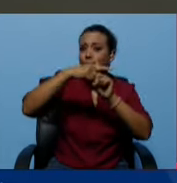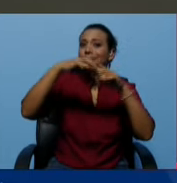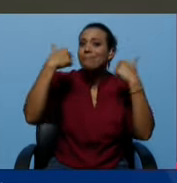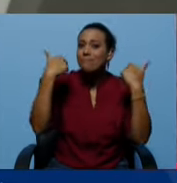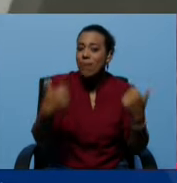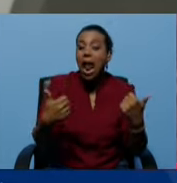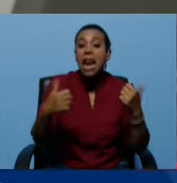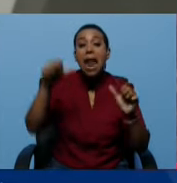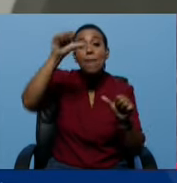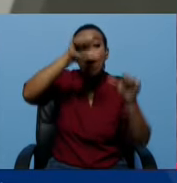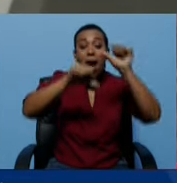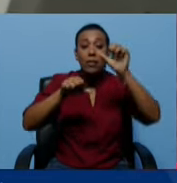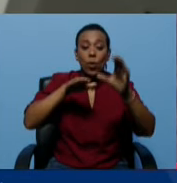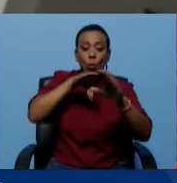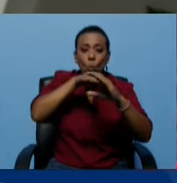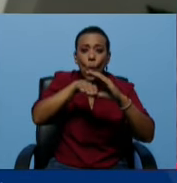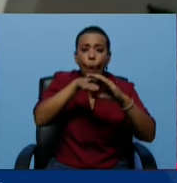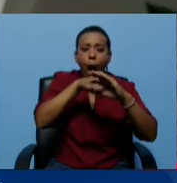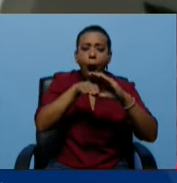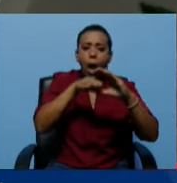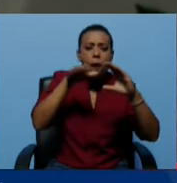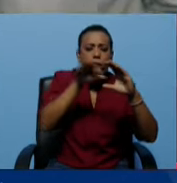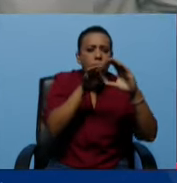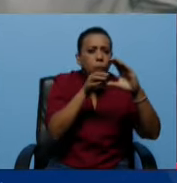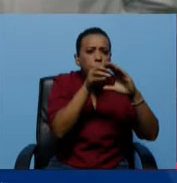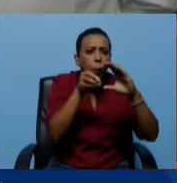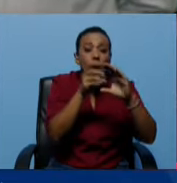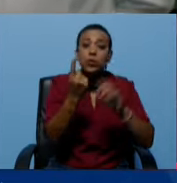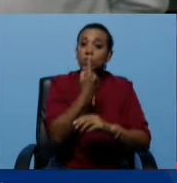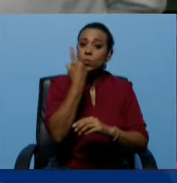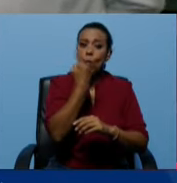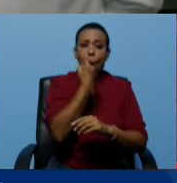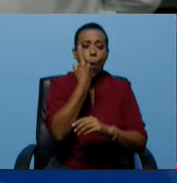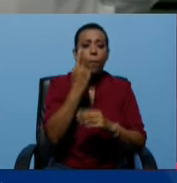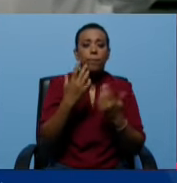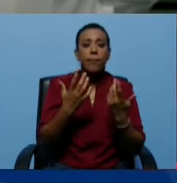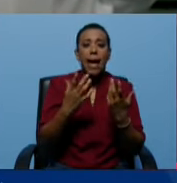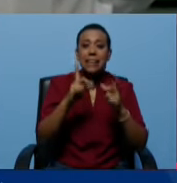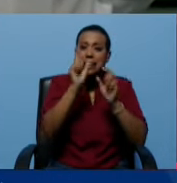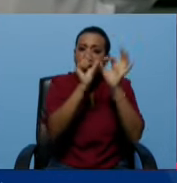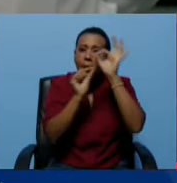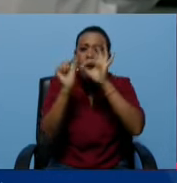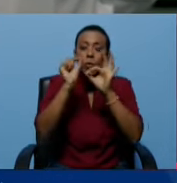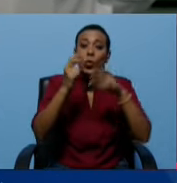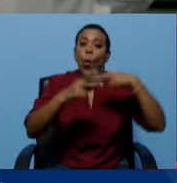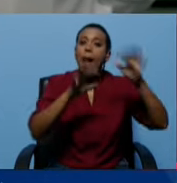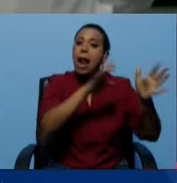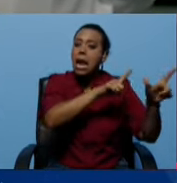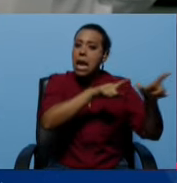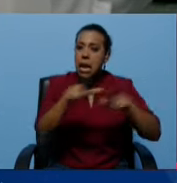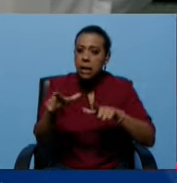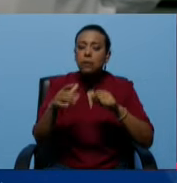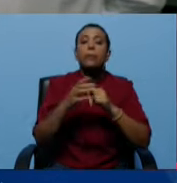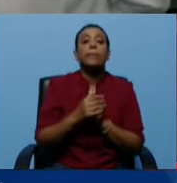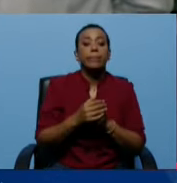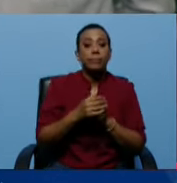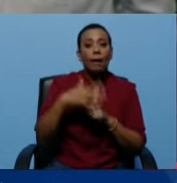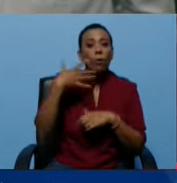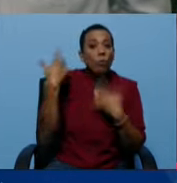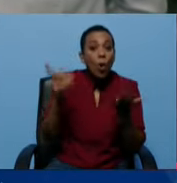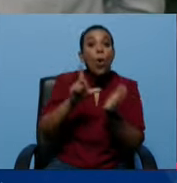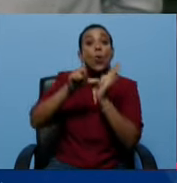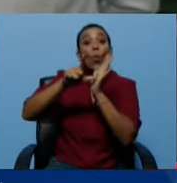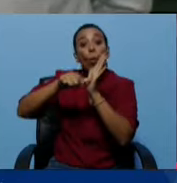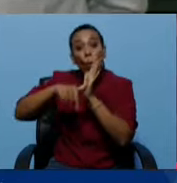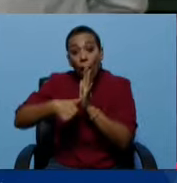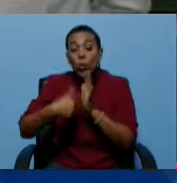al laboratorio de envase de formulación, en donde simplemente se trata de tener el producto terminado, para que